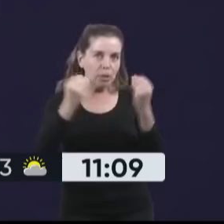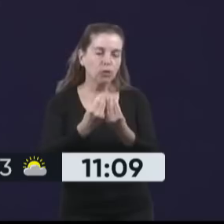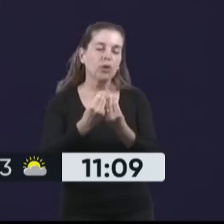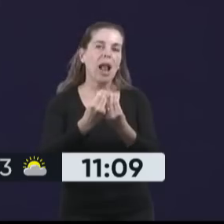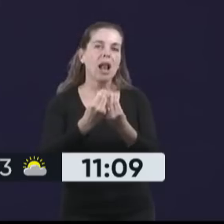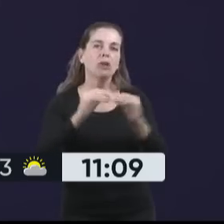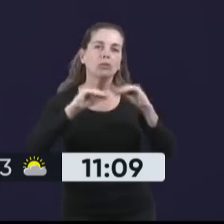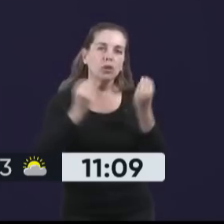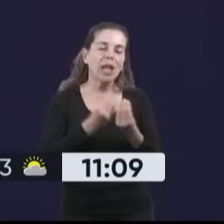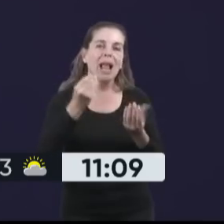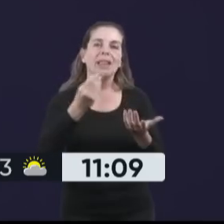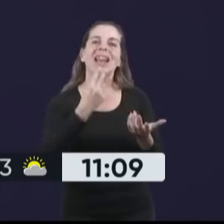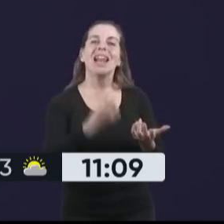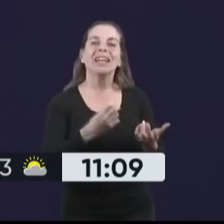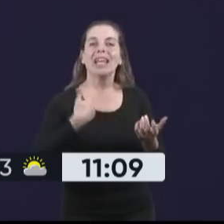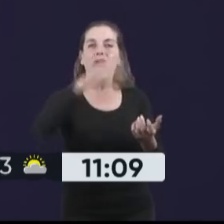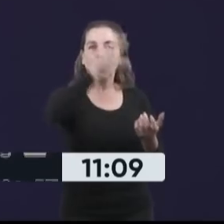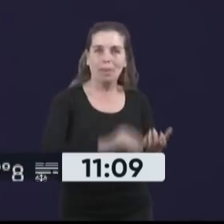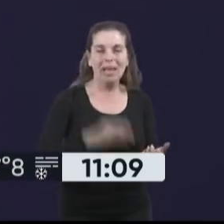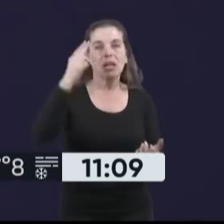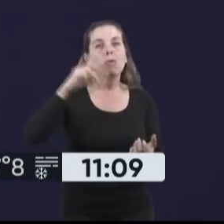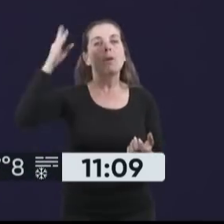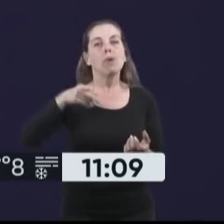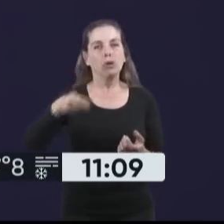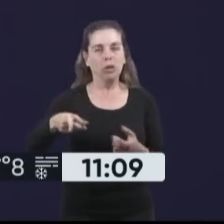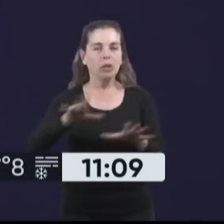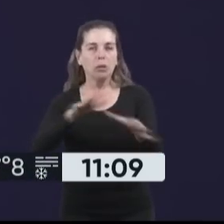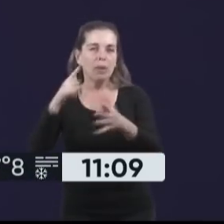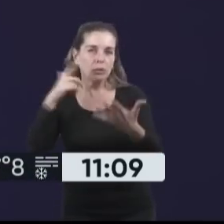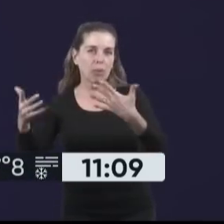la generación eléctrica del país, equivalente a